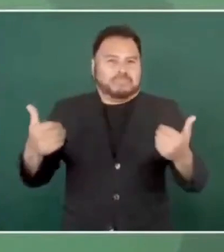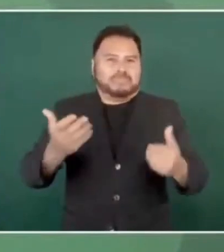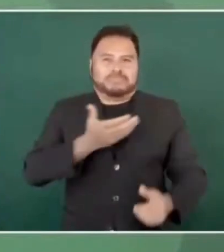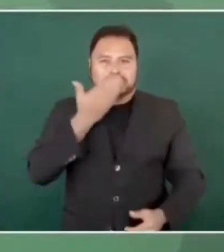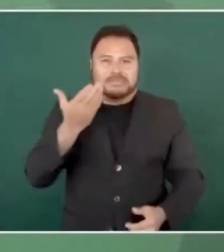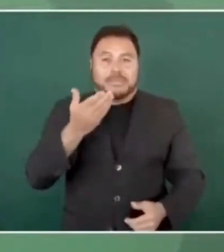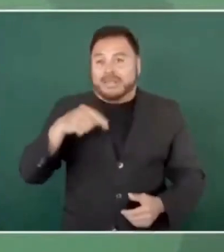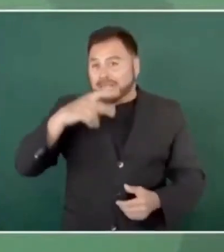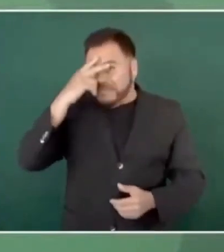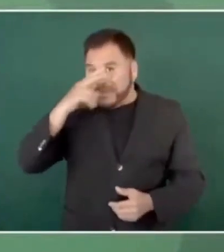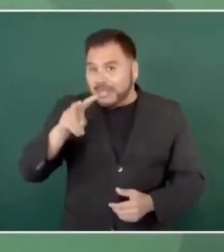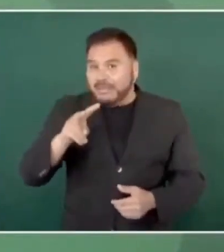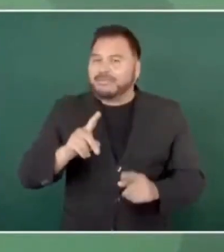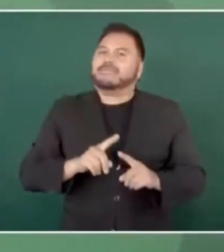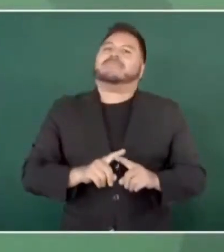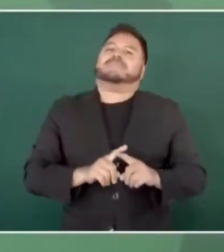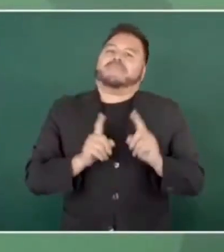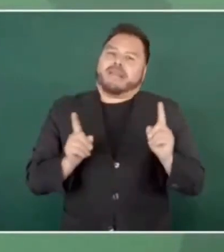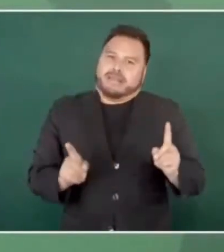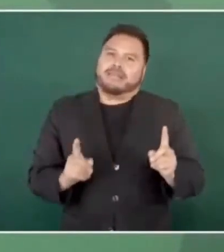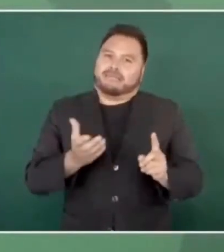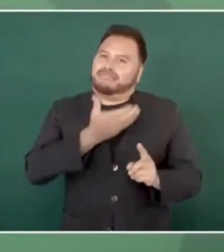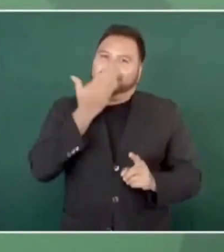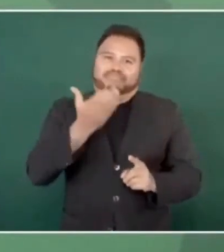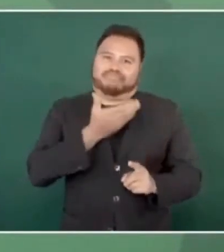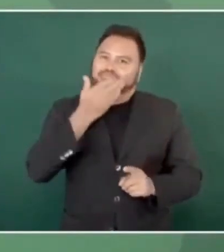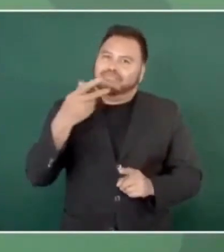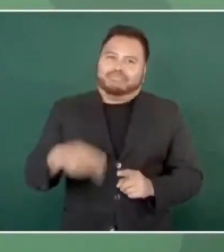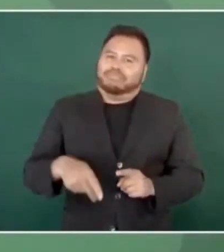cosa que no sucede en nuestro país.